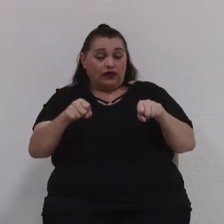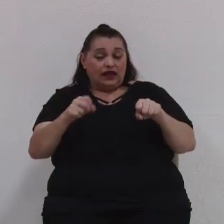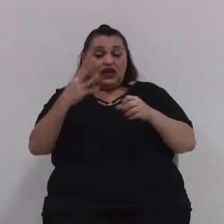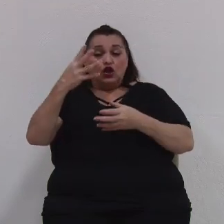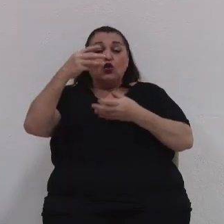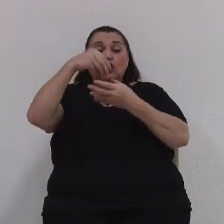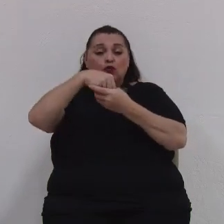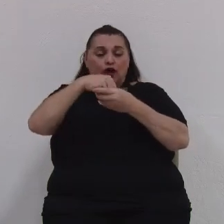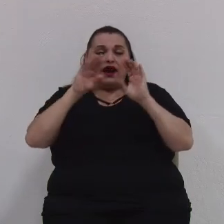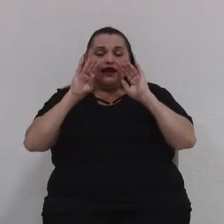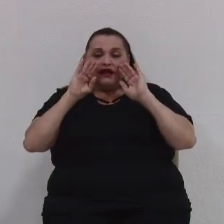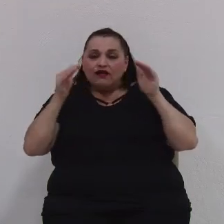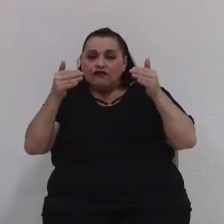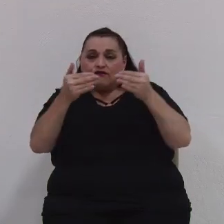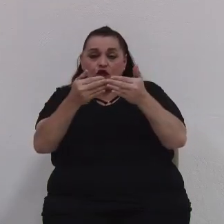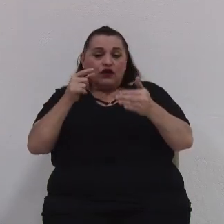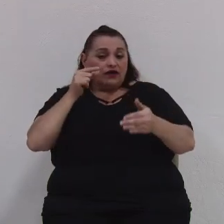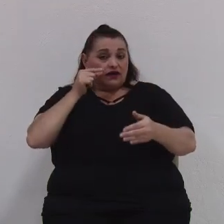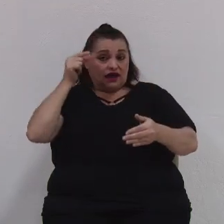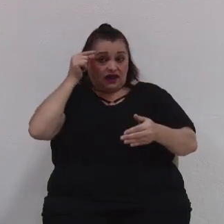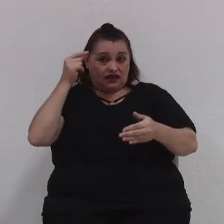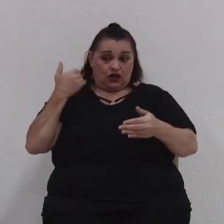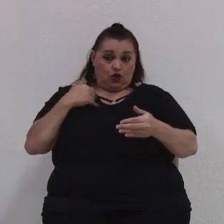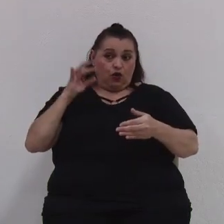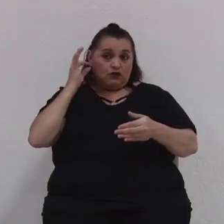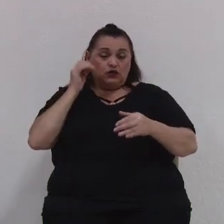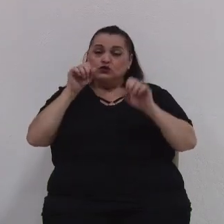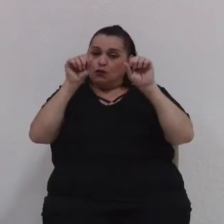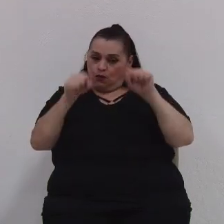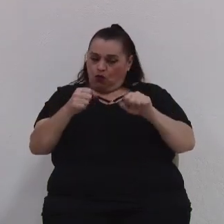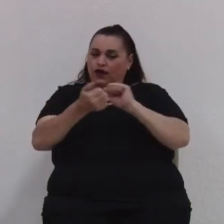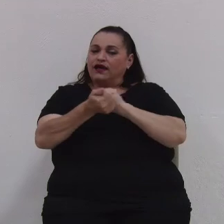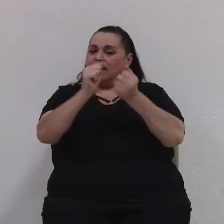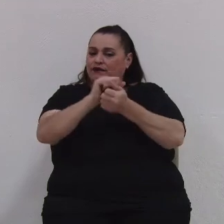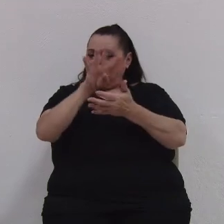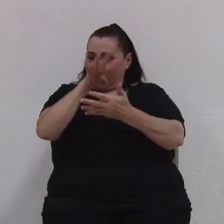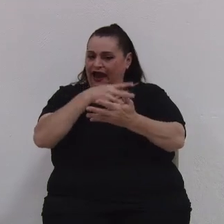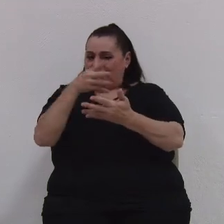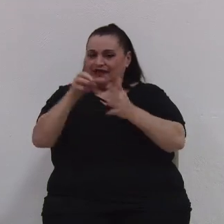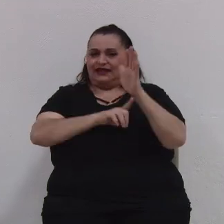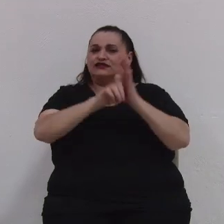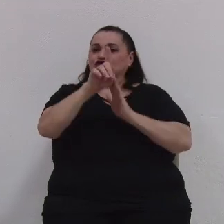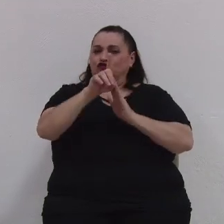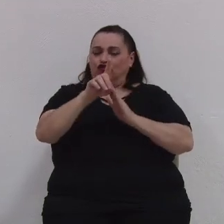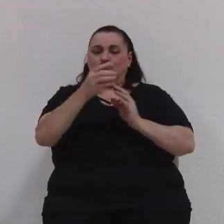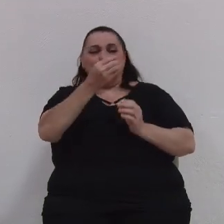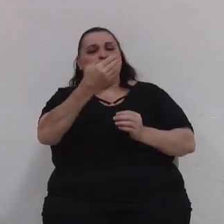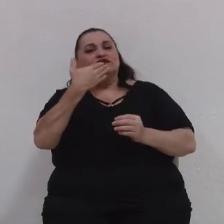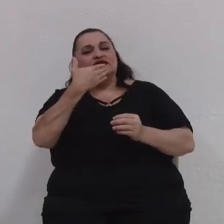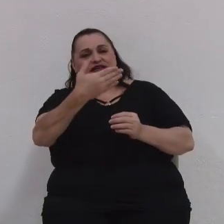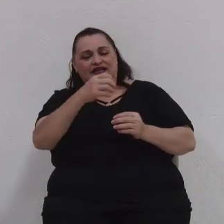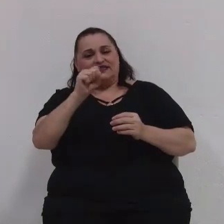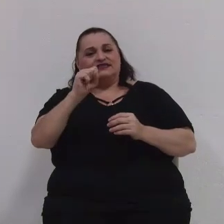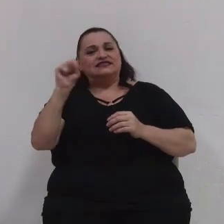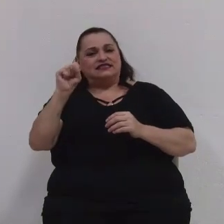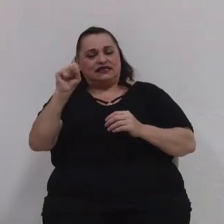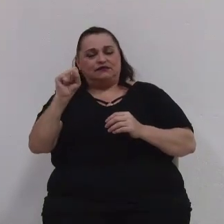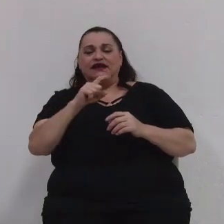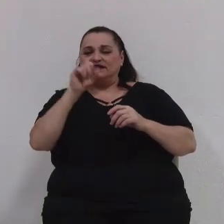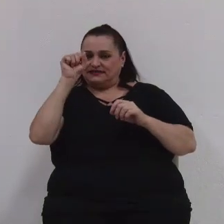incorporar el enfoque de género es lo que puede cambiar la agenda del desarrollo. Muchísimas gracias, Silvia.